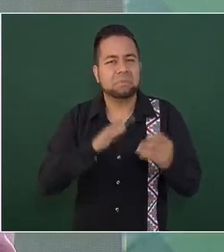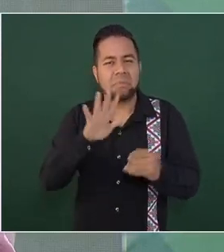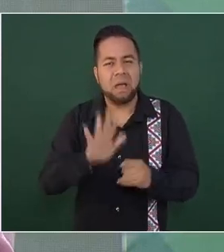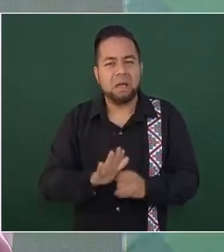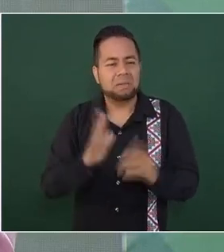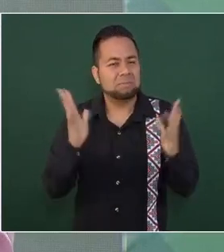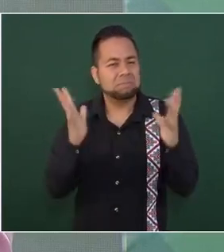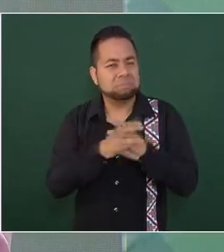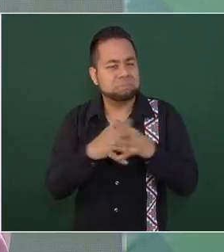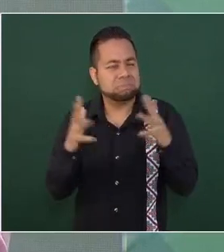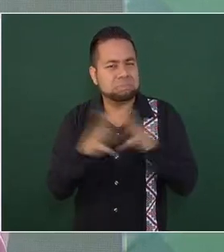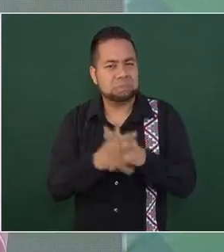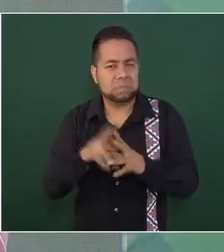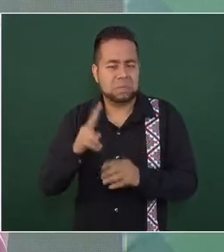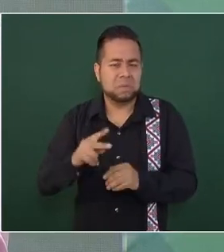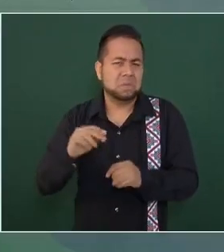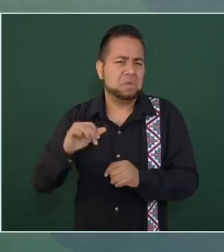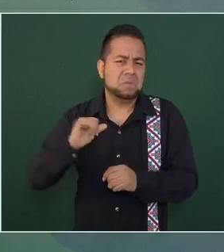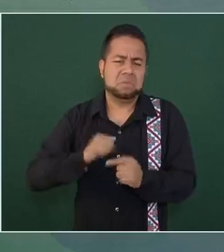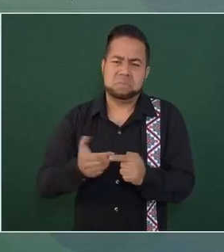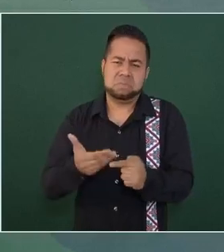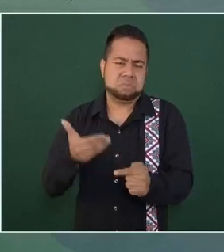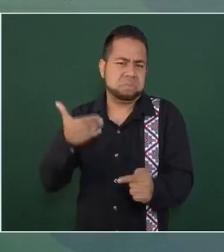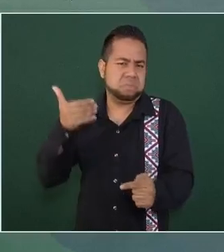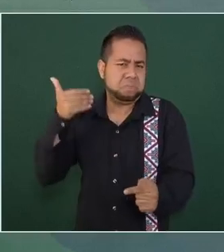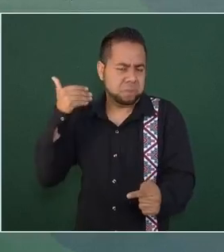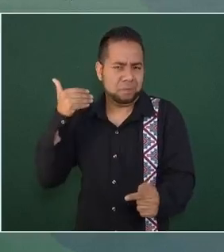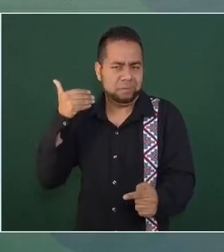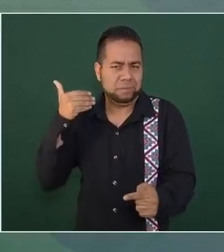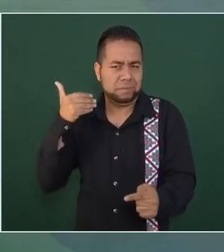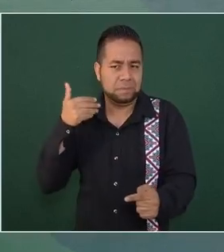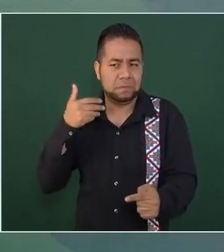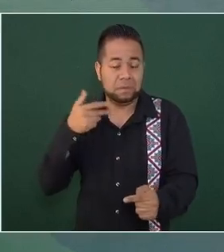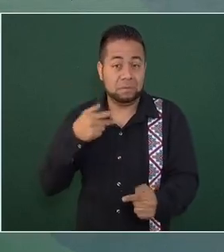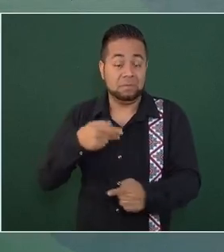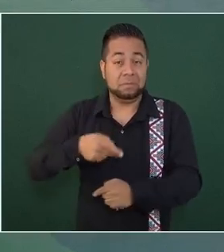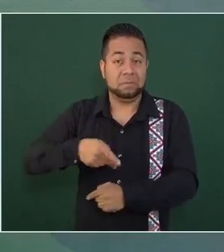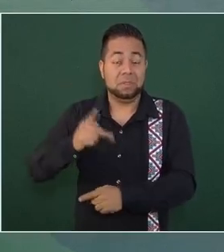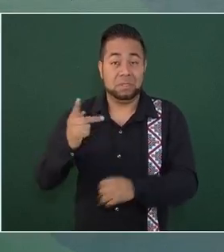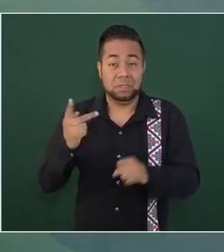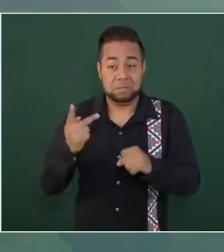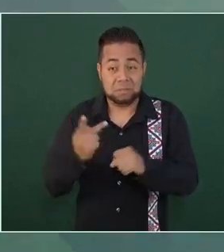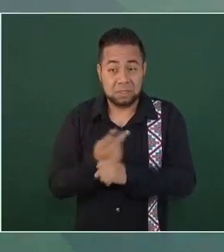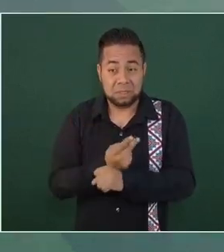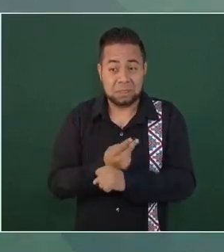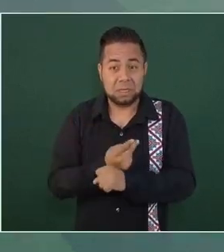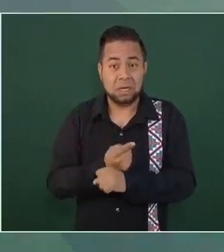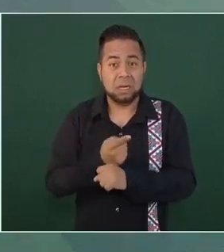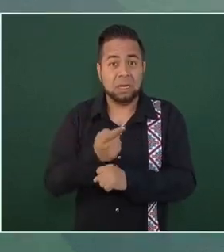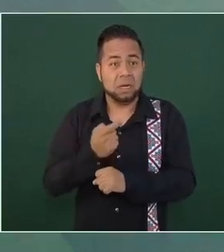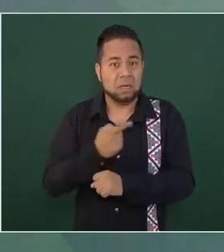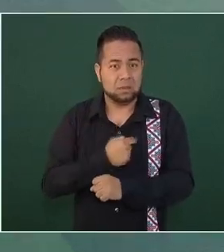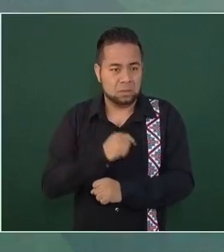que vienen de tiempo atrás pero que ayuda mucho el que se atienda